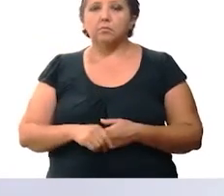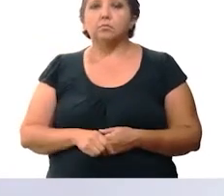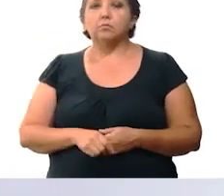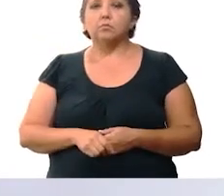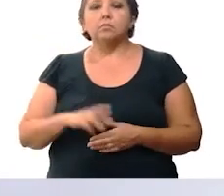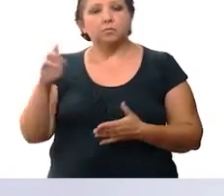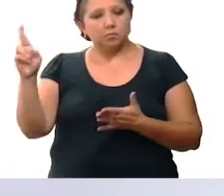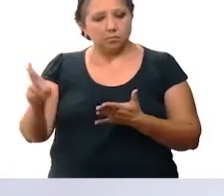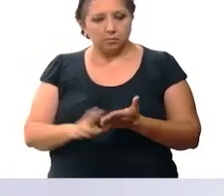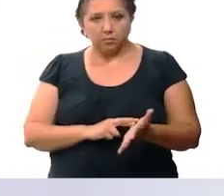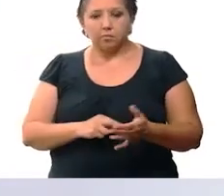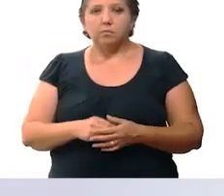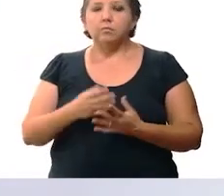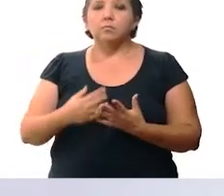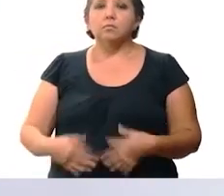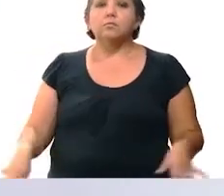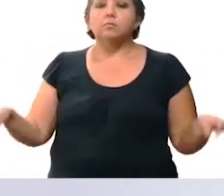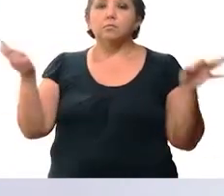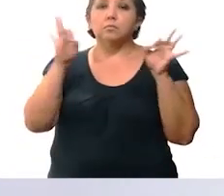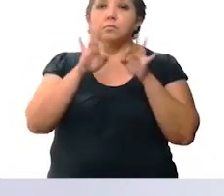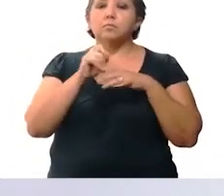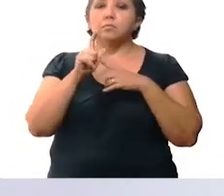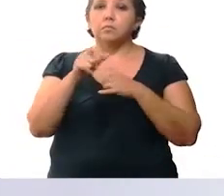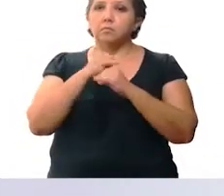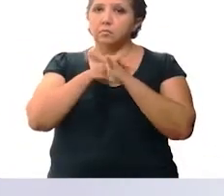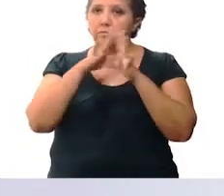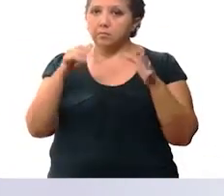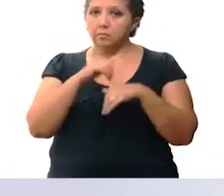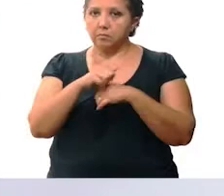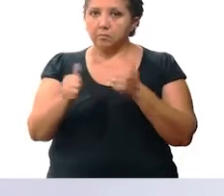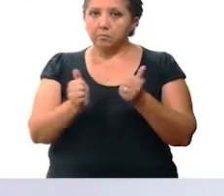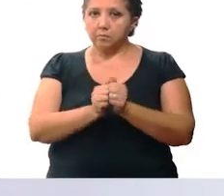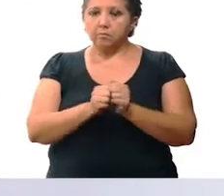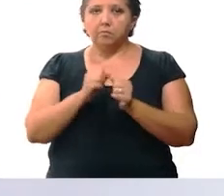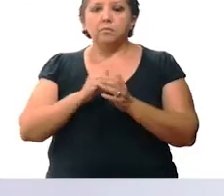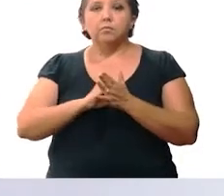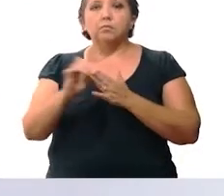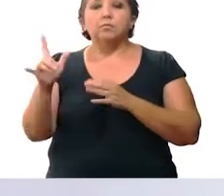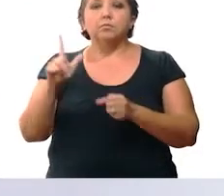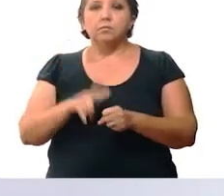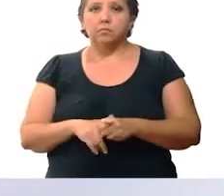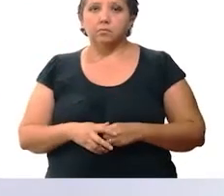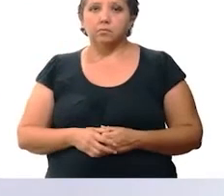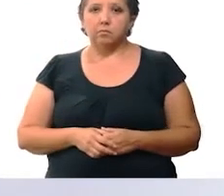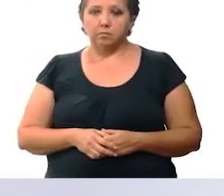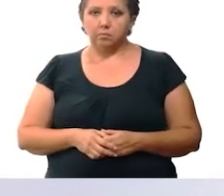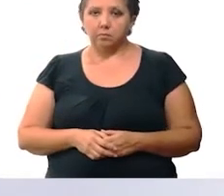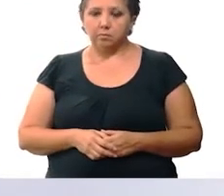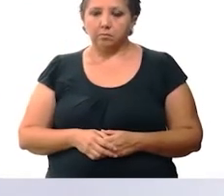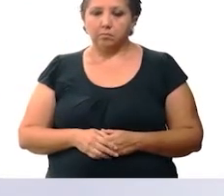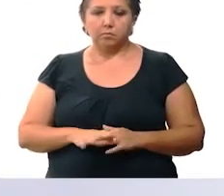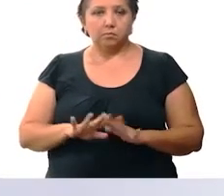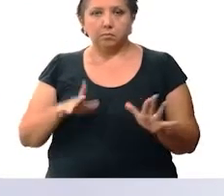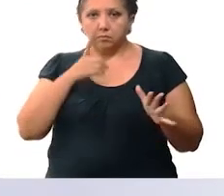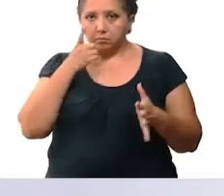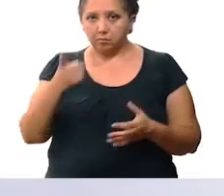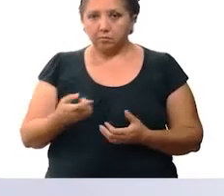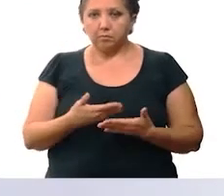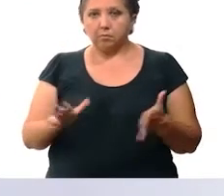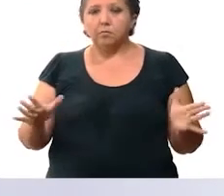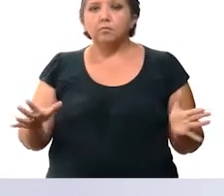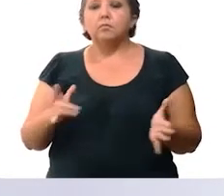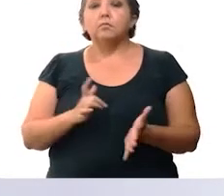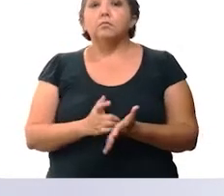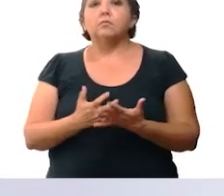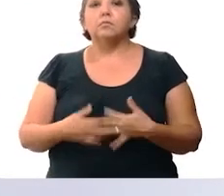Se reitera, es importante mantenerse informado a través de los canales oficiales. Como se ha señalado, en la